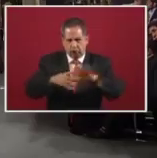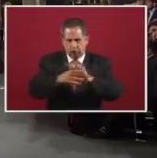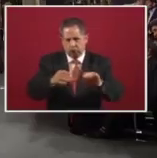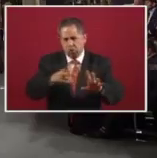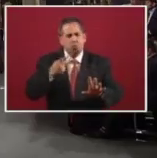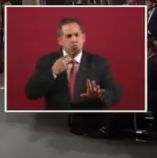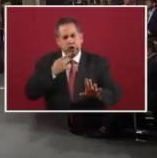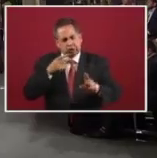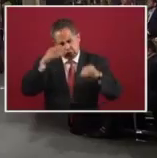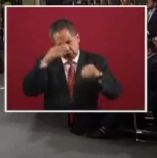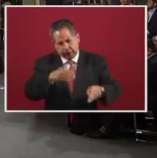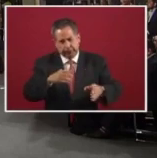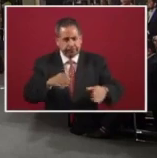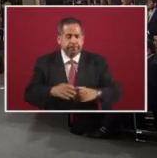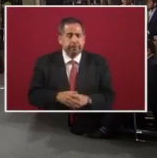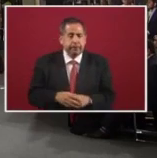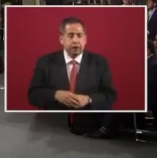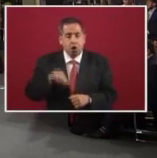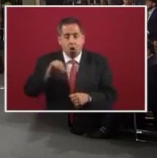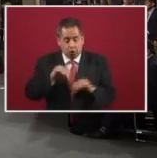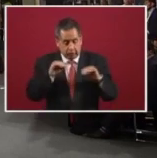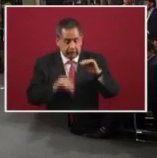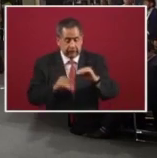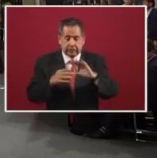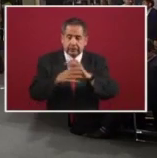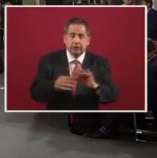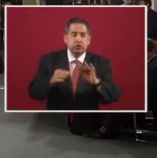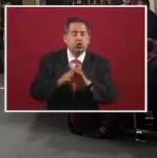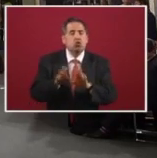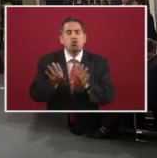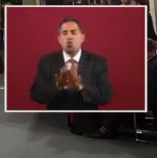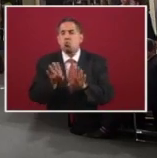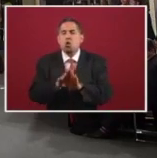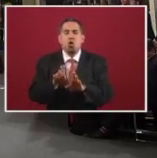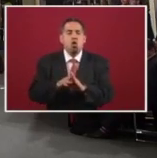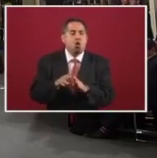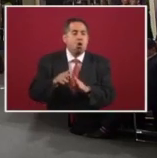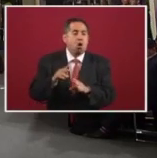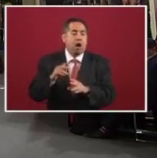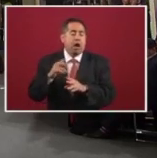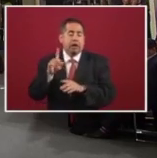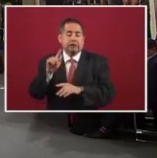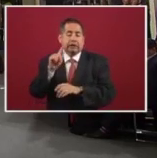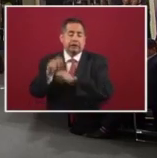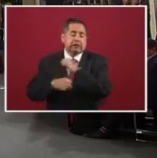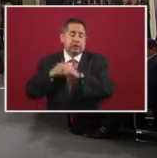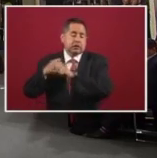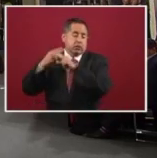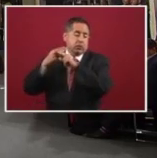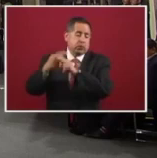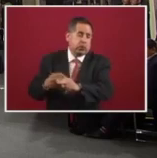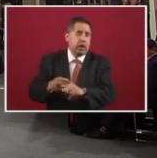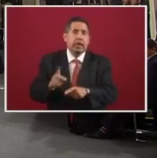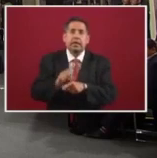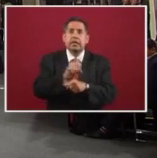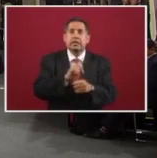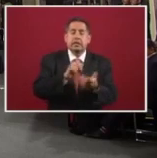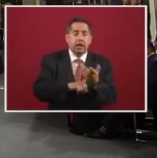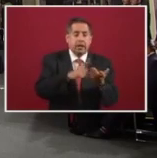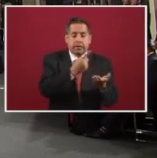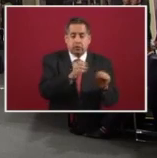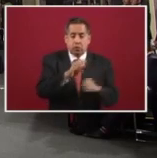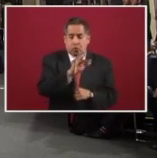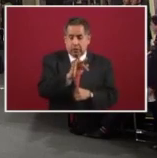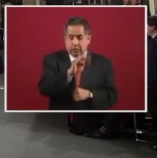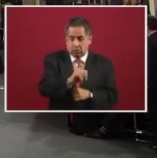político y abordaremos el vaivén del poder durante 70 años, desde